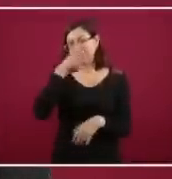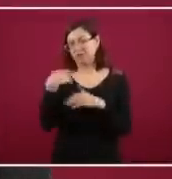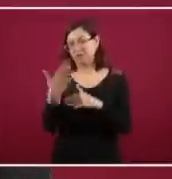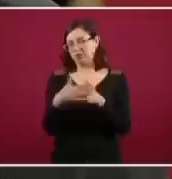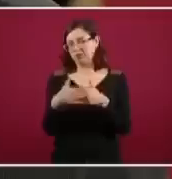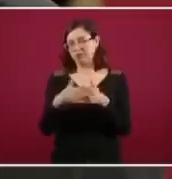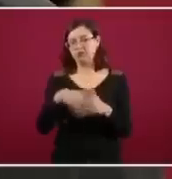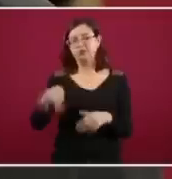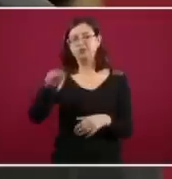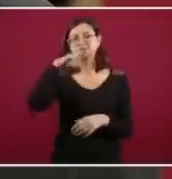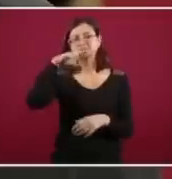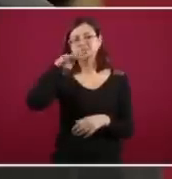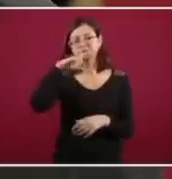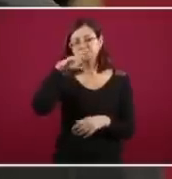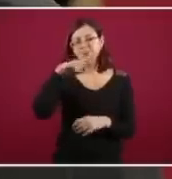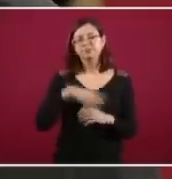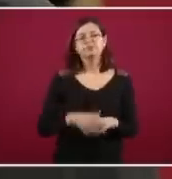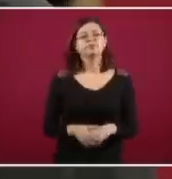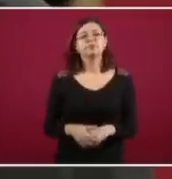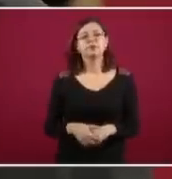compras de Navidad,